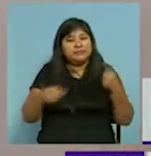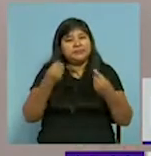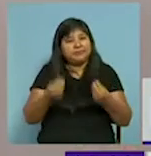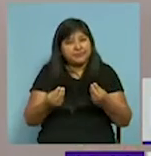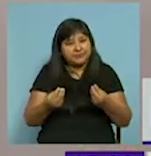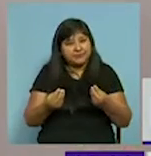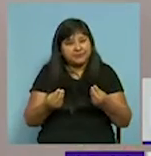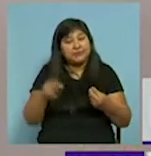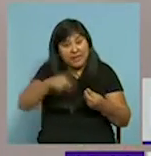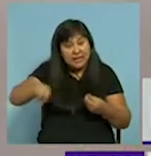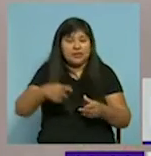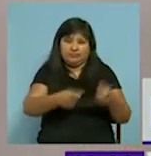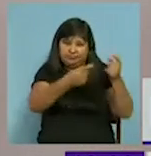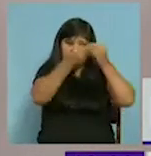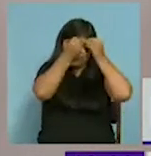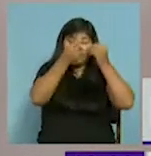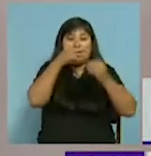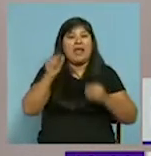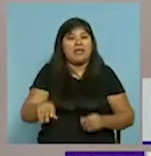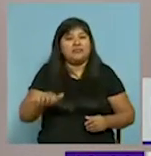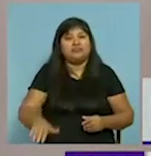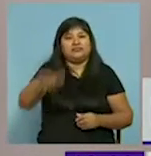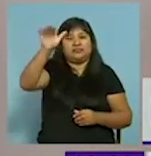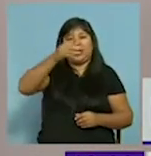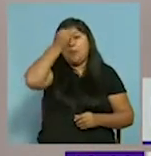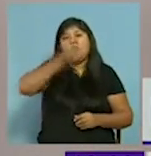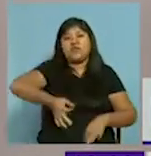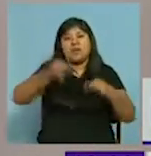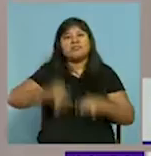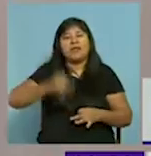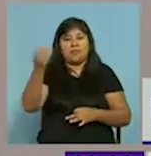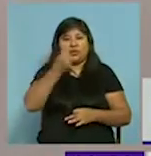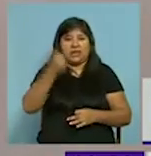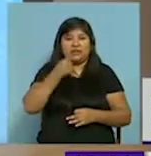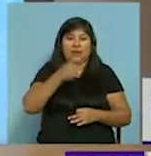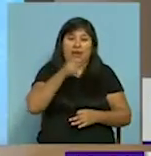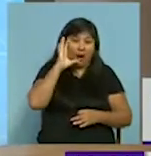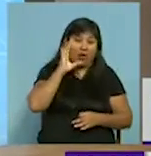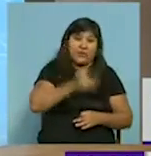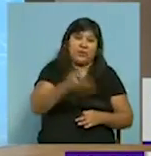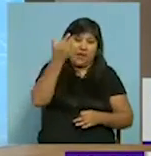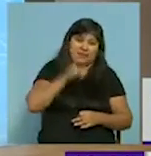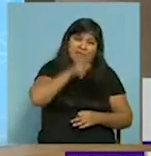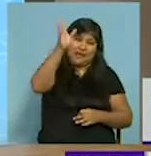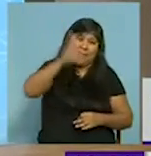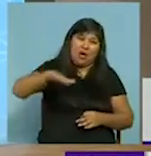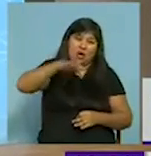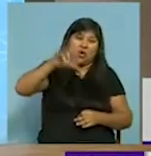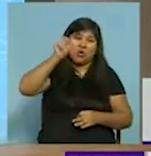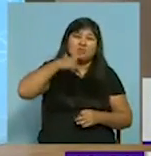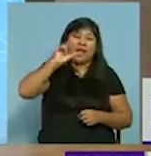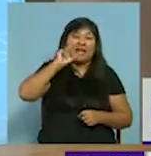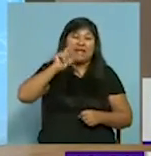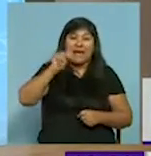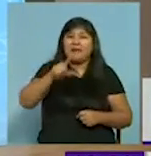llegue a ser un profesional importante cuáles han sido lineamientos pensando también de que por ahí costa rica en su momento no salvo el usted lo dice hace rato el